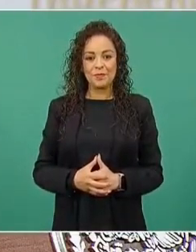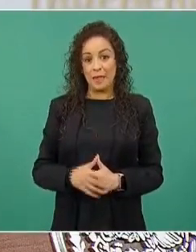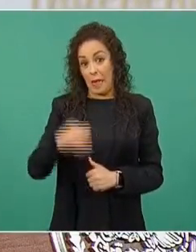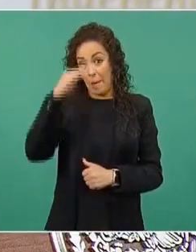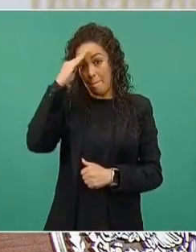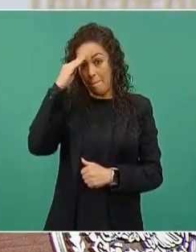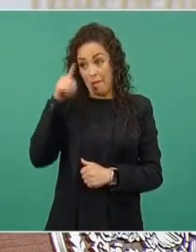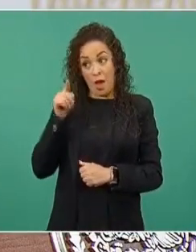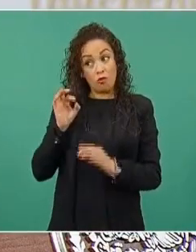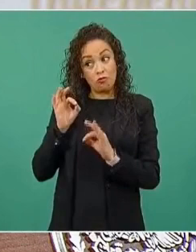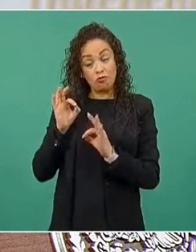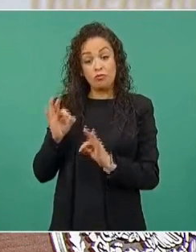Bueno,